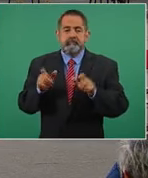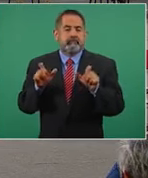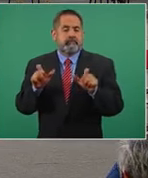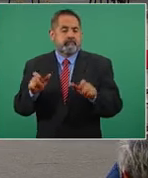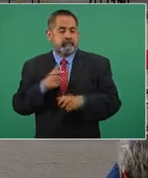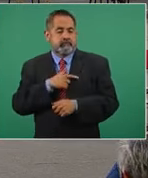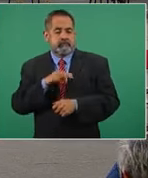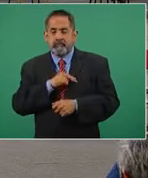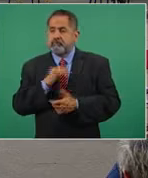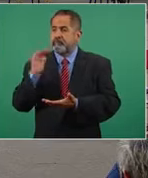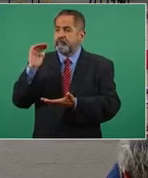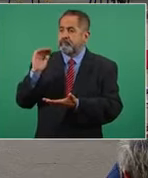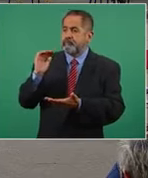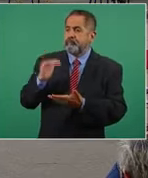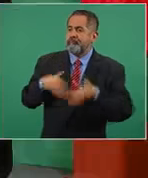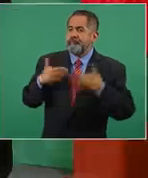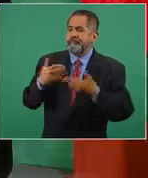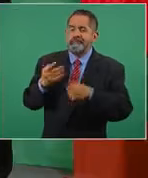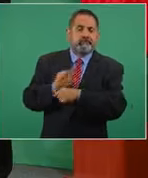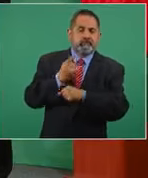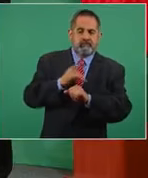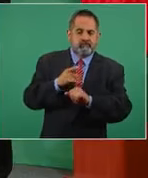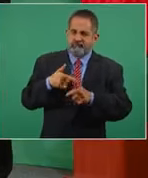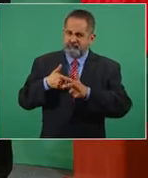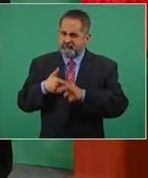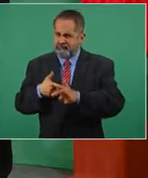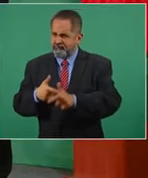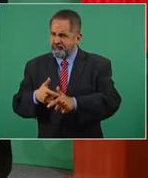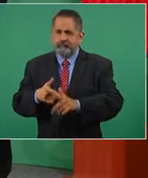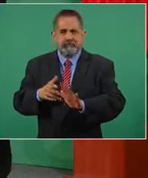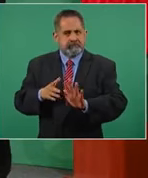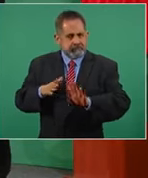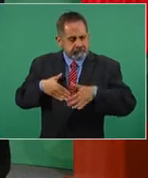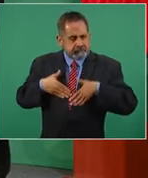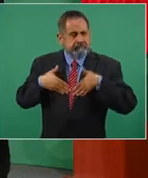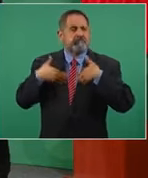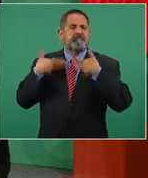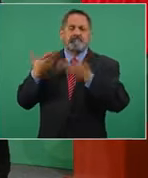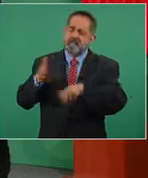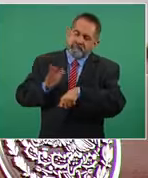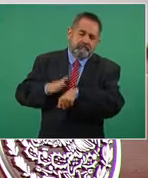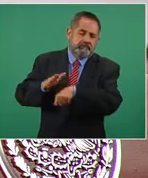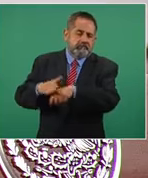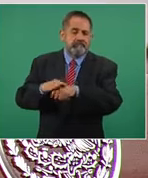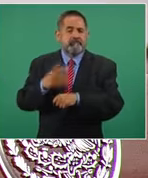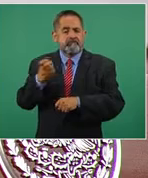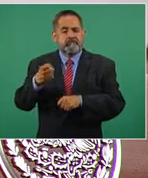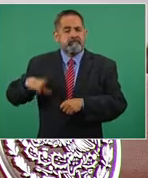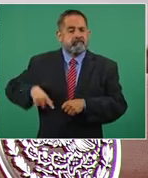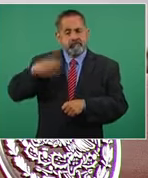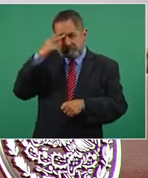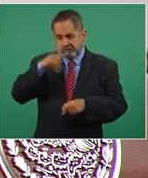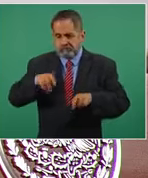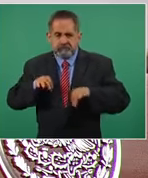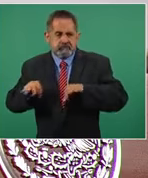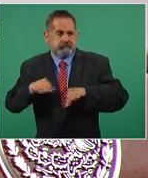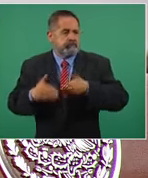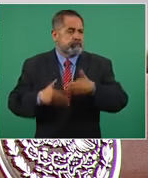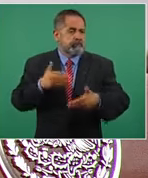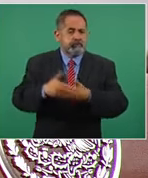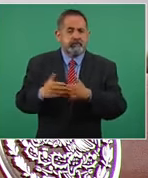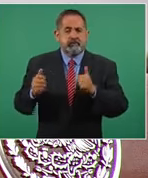seguir trabajando precisamente en estas acciones que han sido realizadas desde el Gobierno de México y seguir